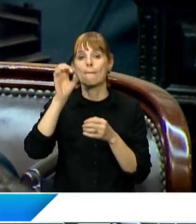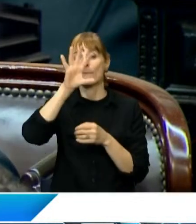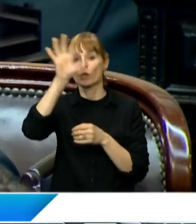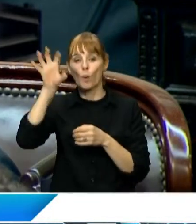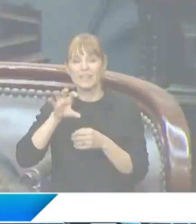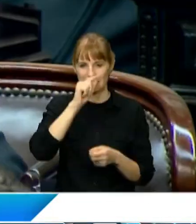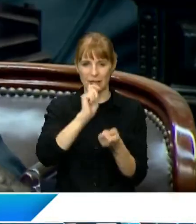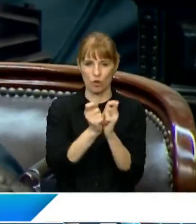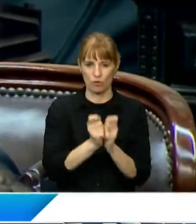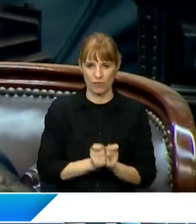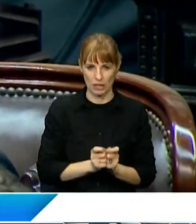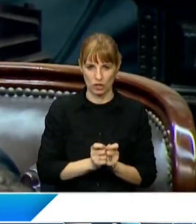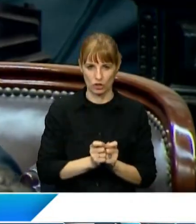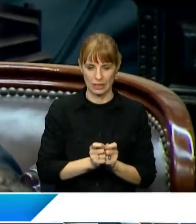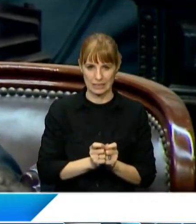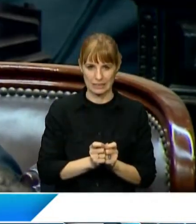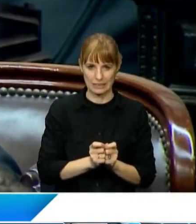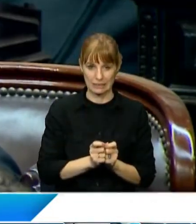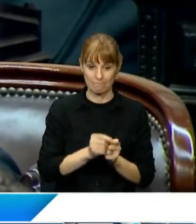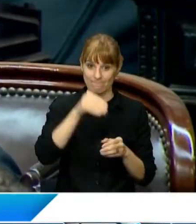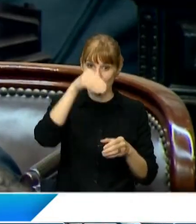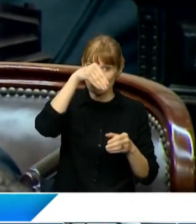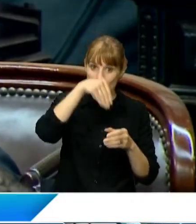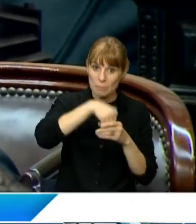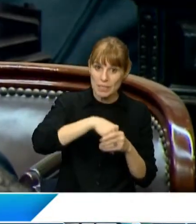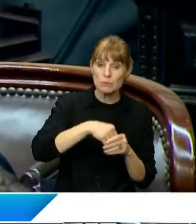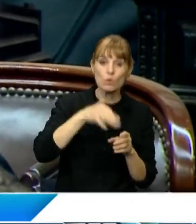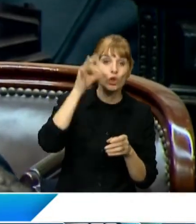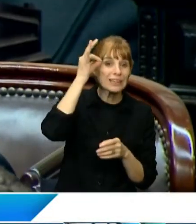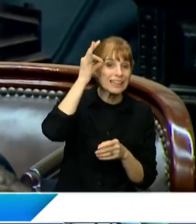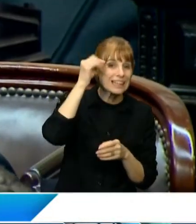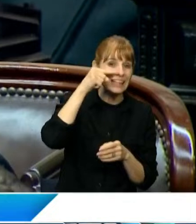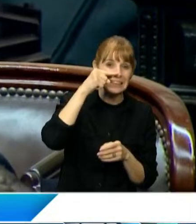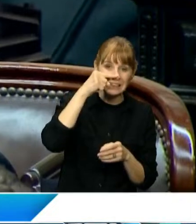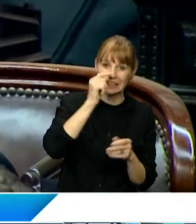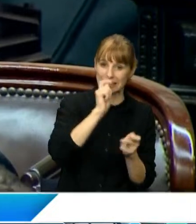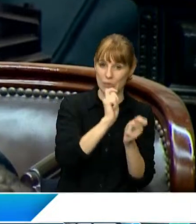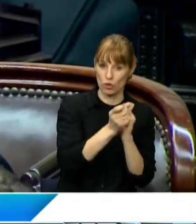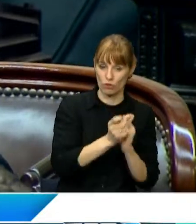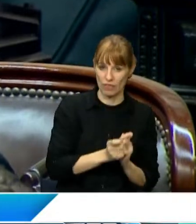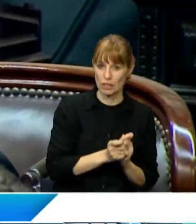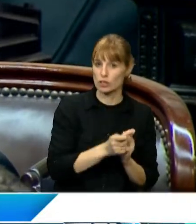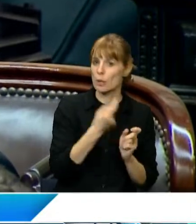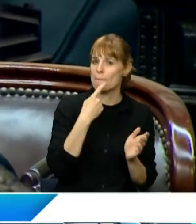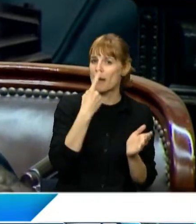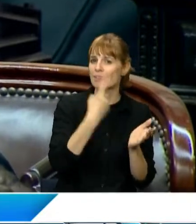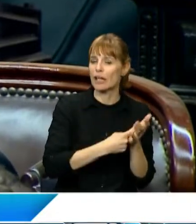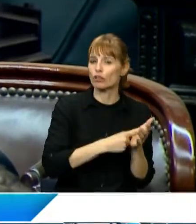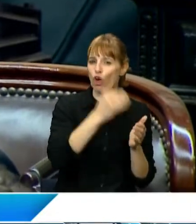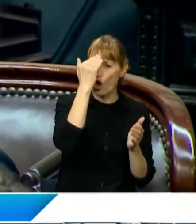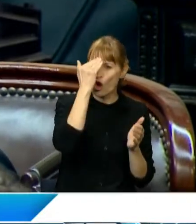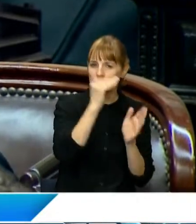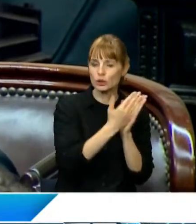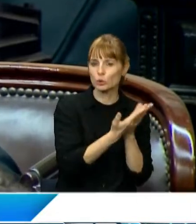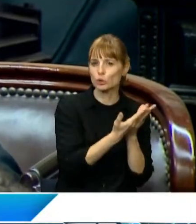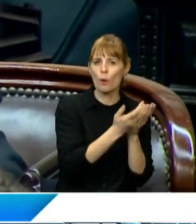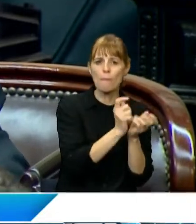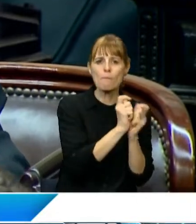recursos gasíferos. Dentro de esas 37 modificaciones, por mandato constitucional, no podemos modificar